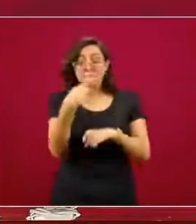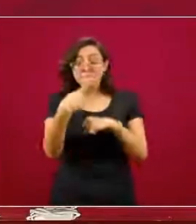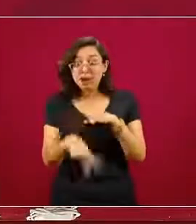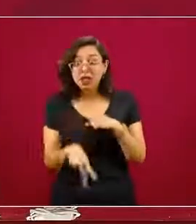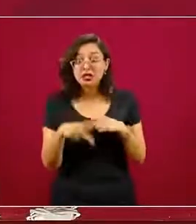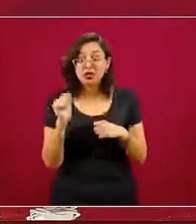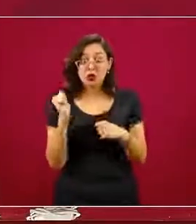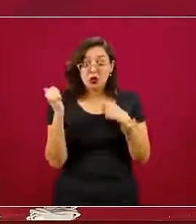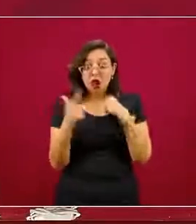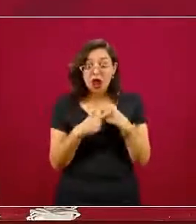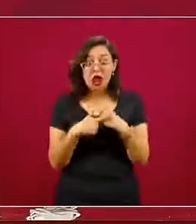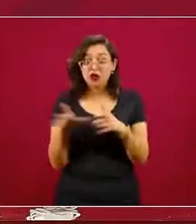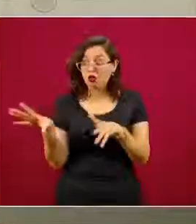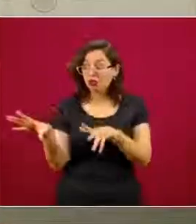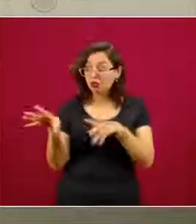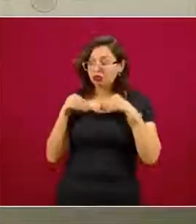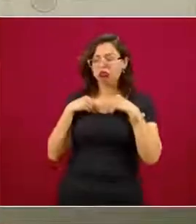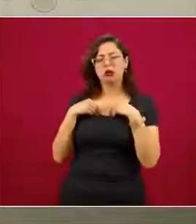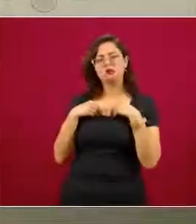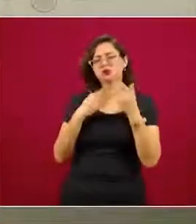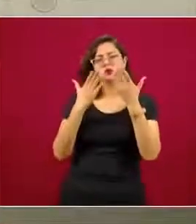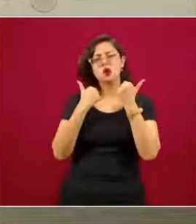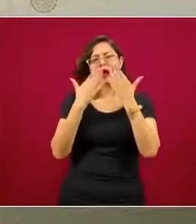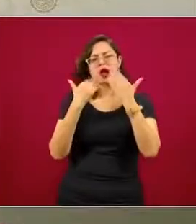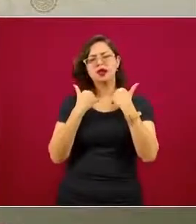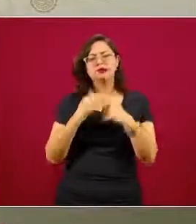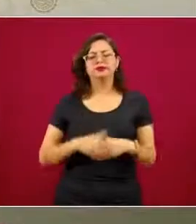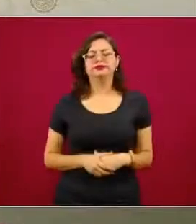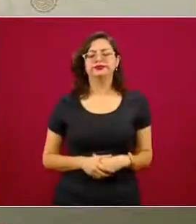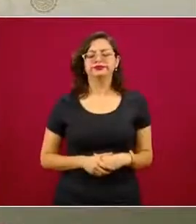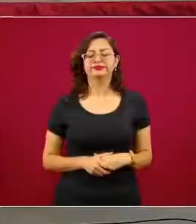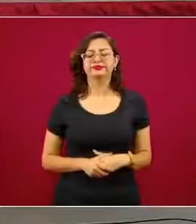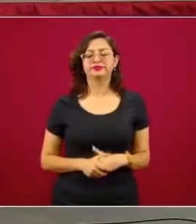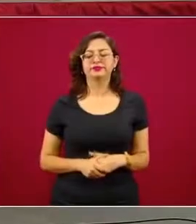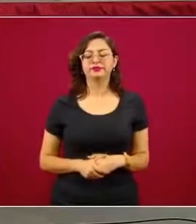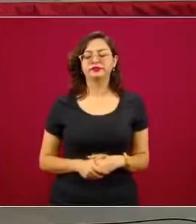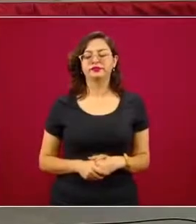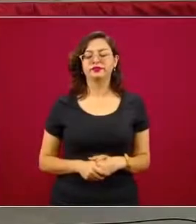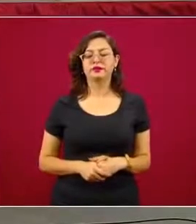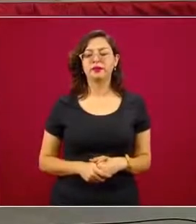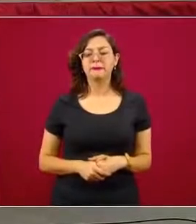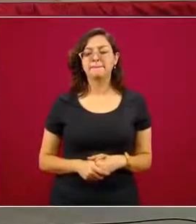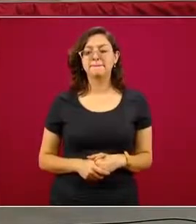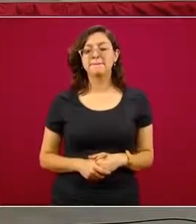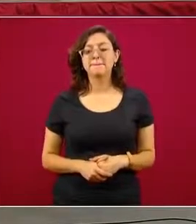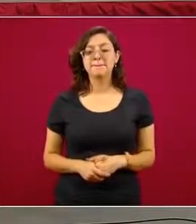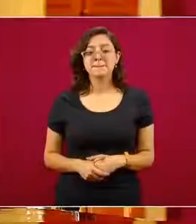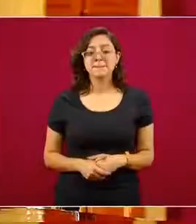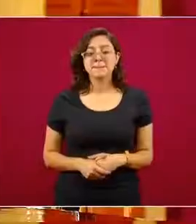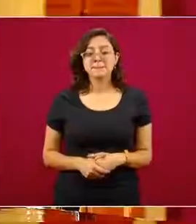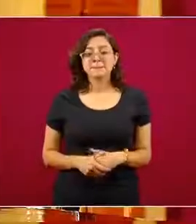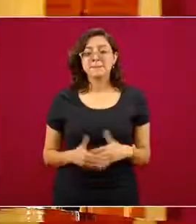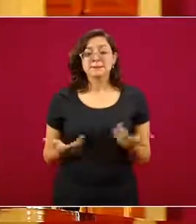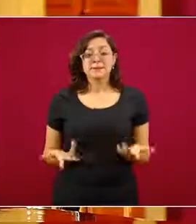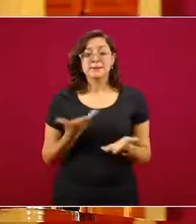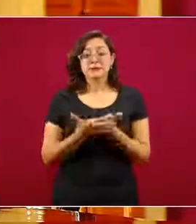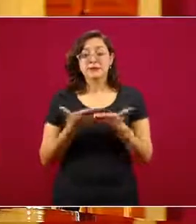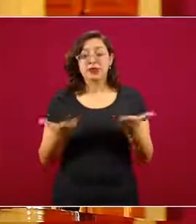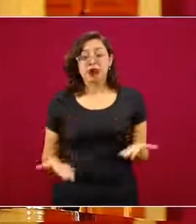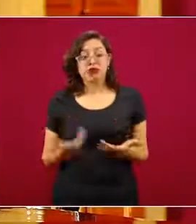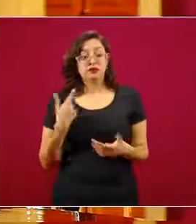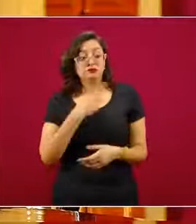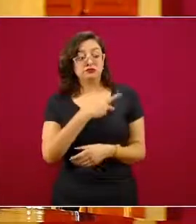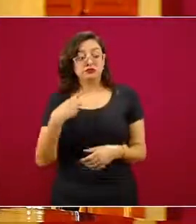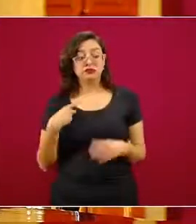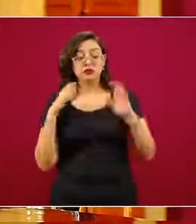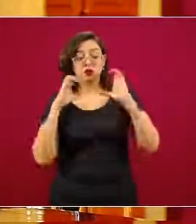particular riesgo de ser contagiado. Lo que corresponde aquí, igual que en la mayoría de los casos, es la vigilancia basada en